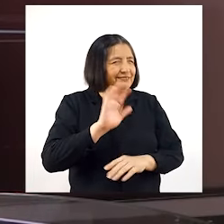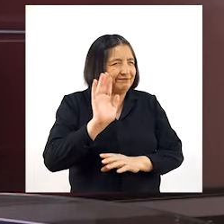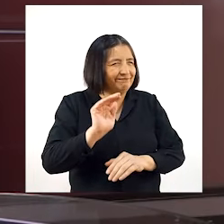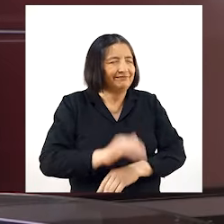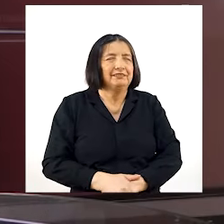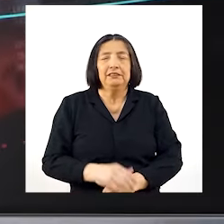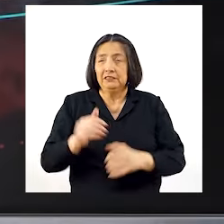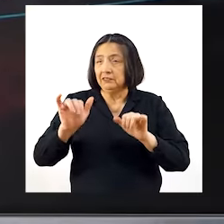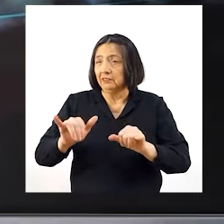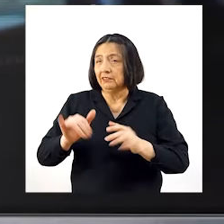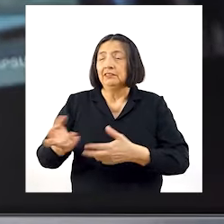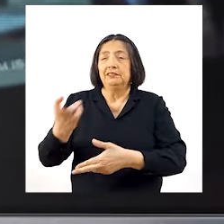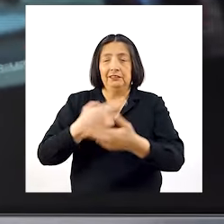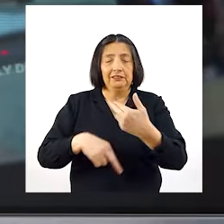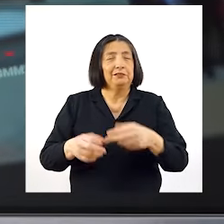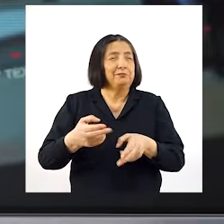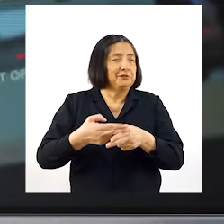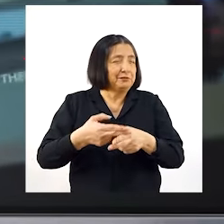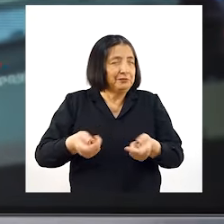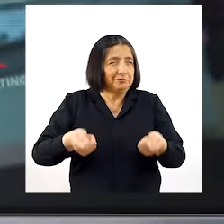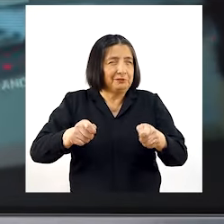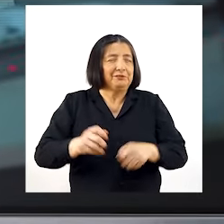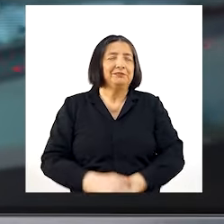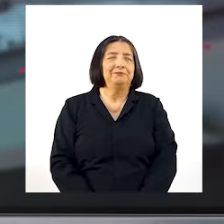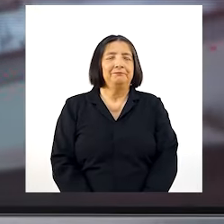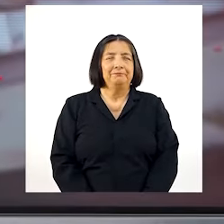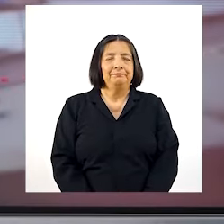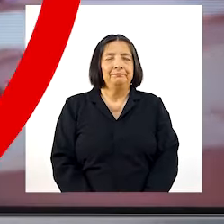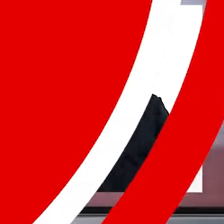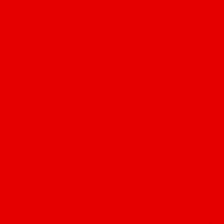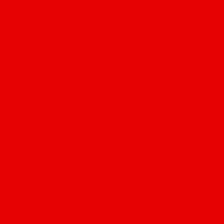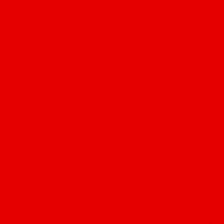gracias, Diana. Buenas tardes. Quédense con nosotros. Regresamos después de la pausa.